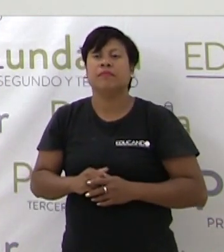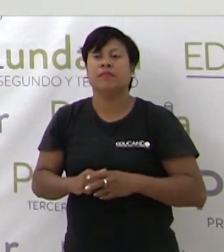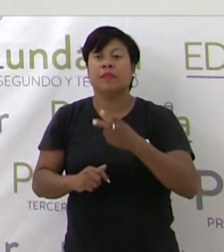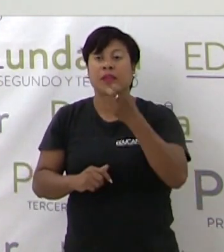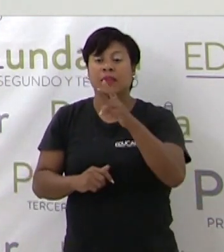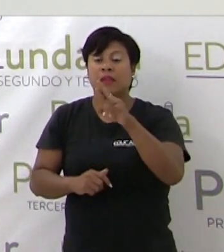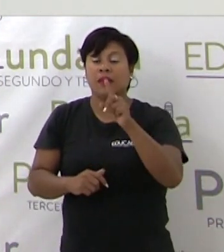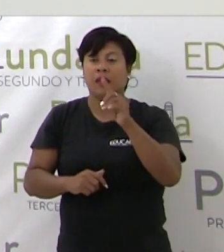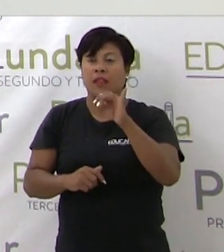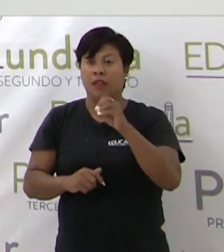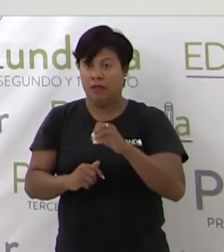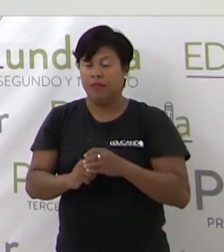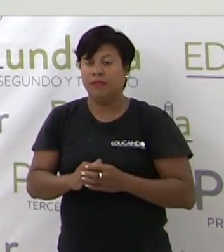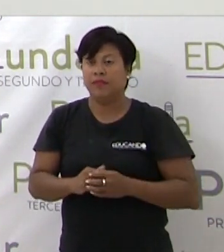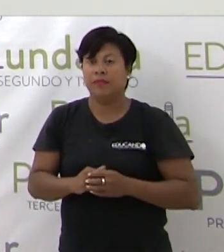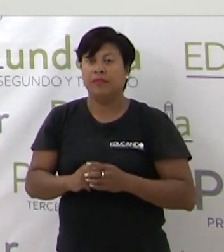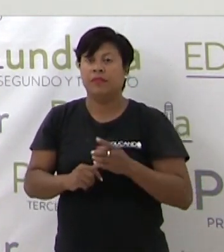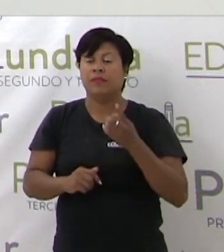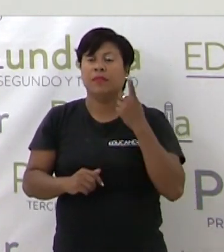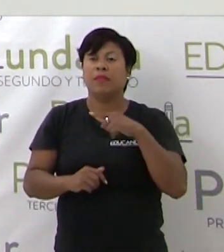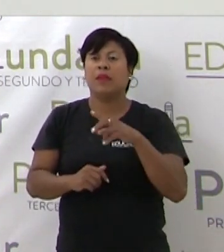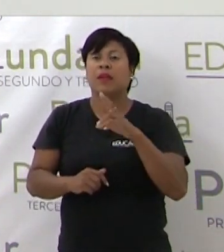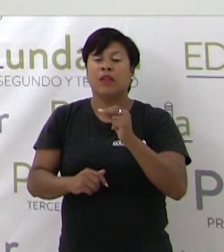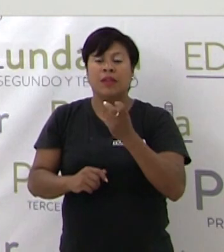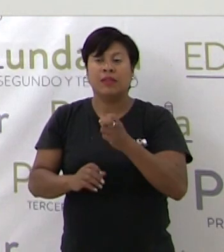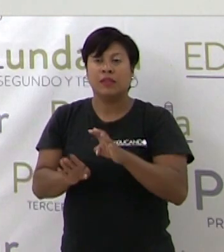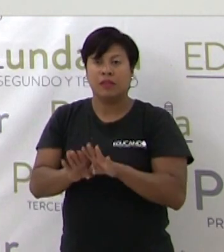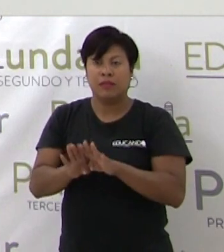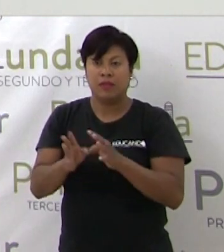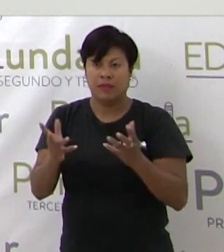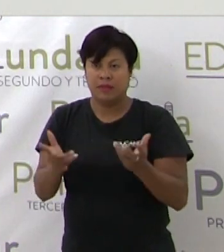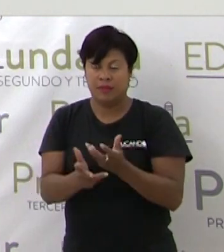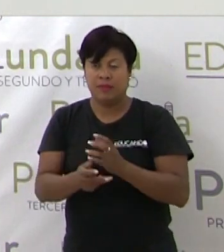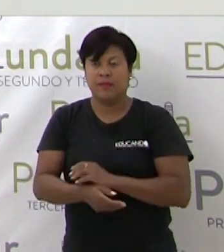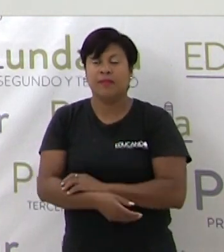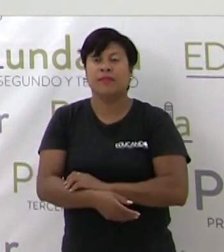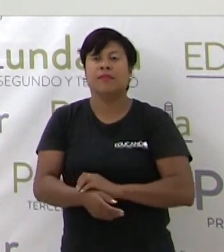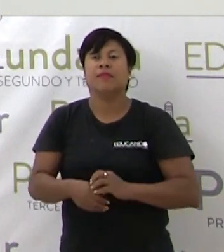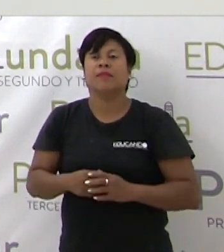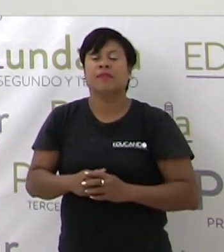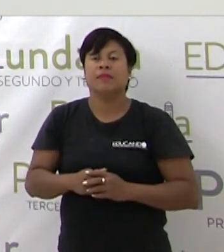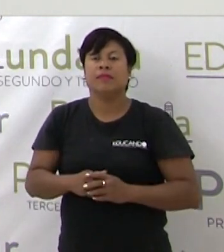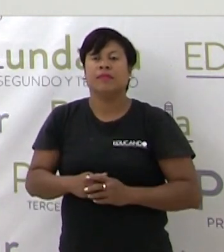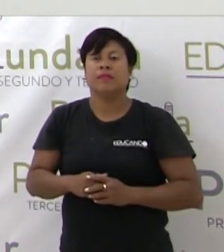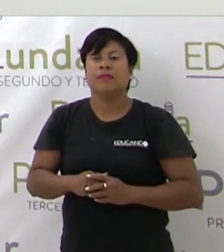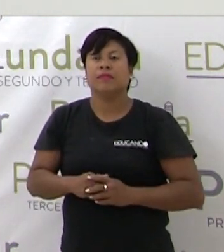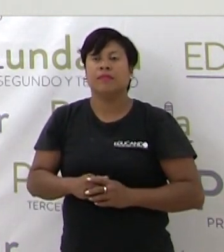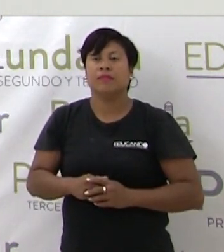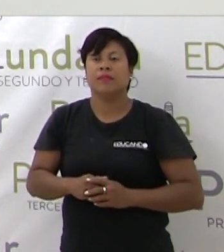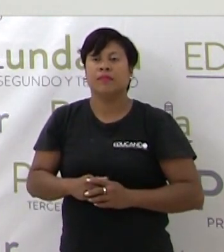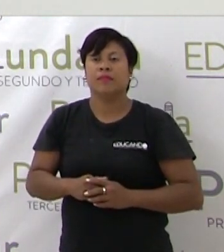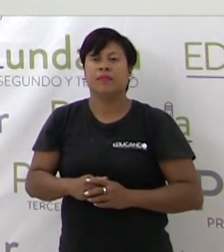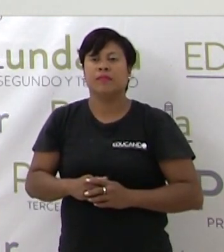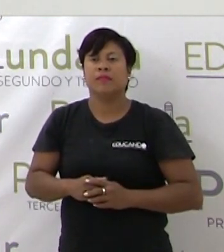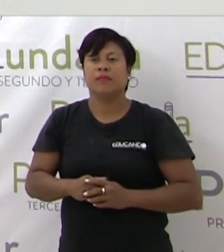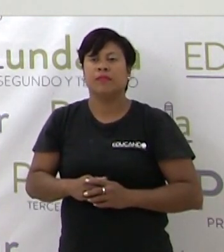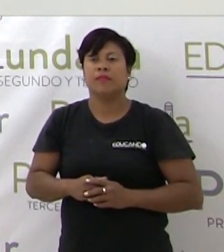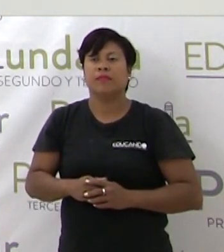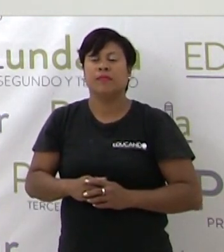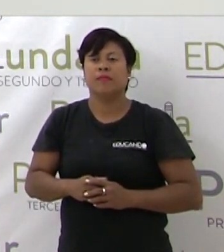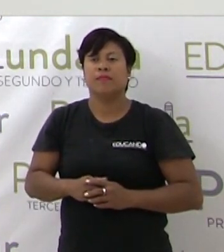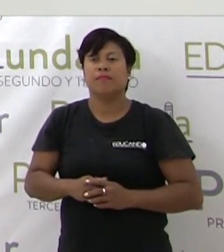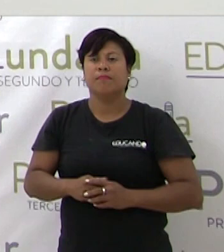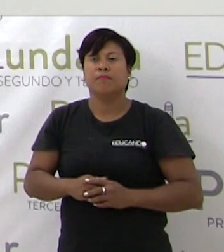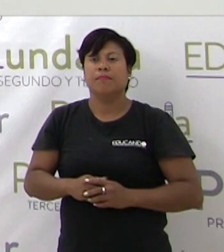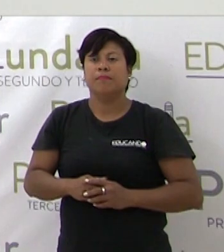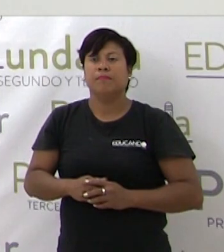radio. Para que no sea siempre así. Aquí está. Entonces lo voy a trazar de esta manera. Y